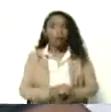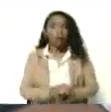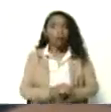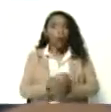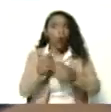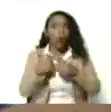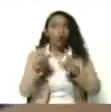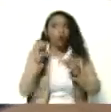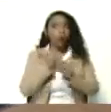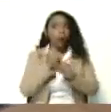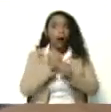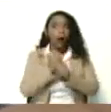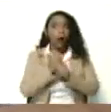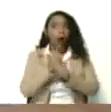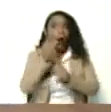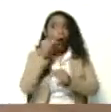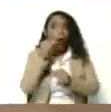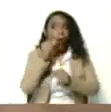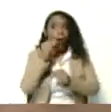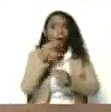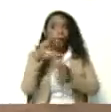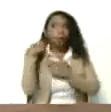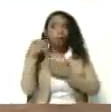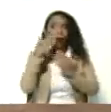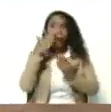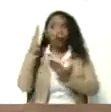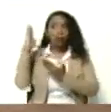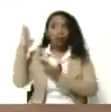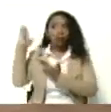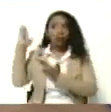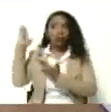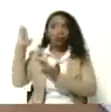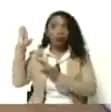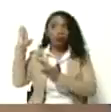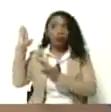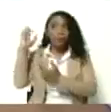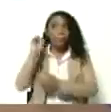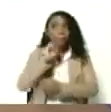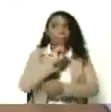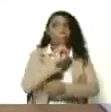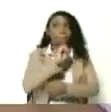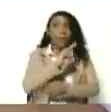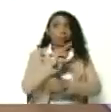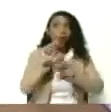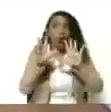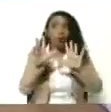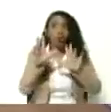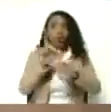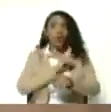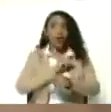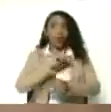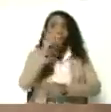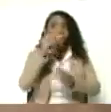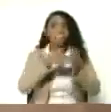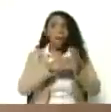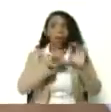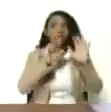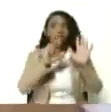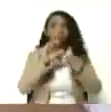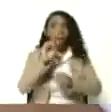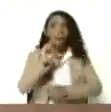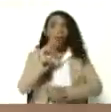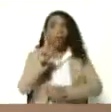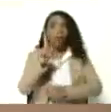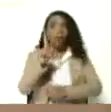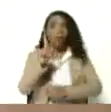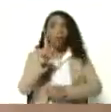Otro trabajo de Argenis Ortiz Malavé, se titula 28 de enero de 1821, Urdaneta encabeza